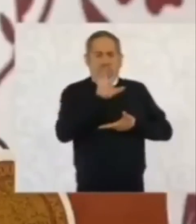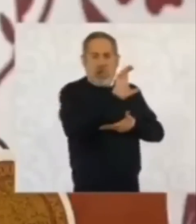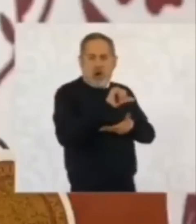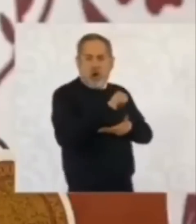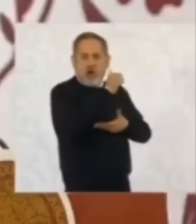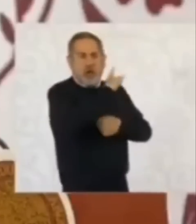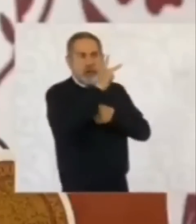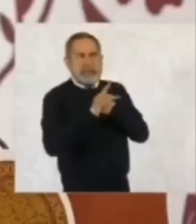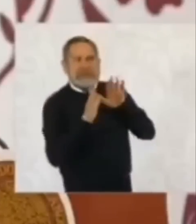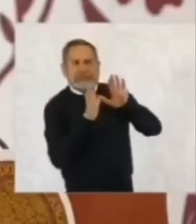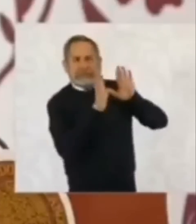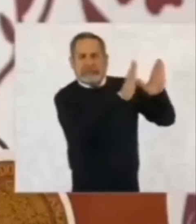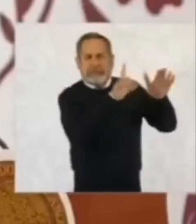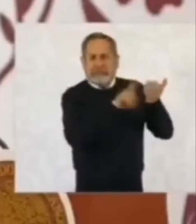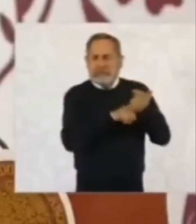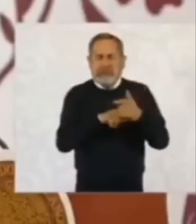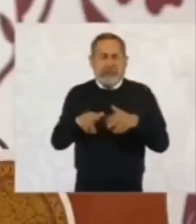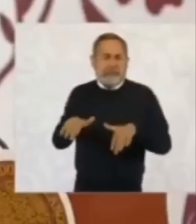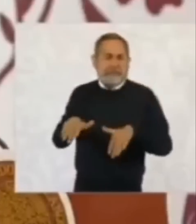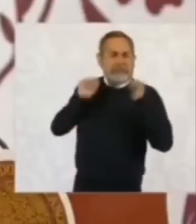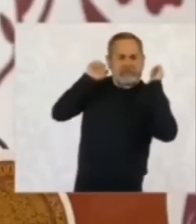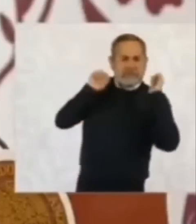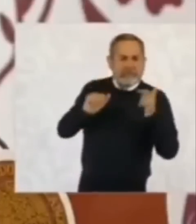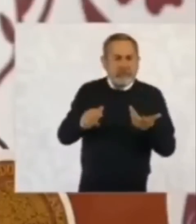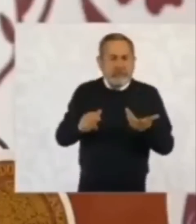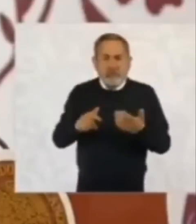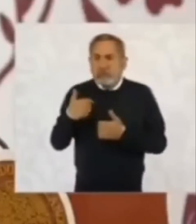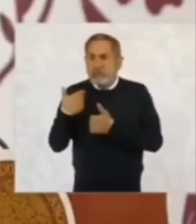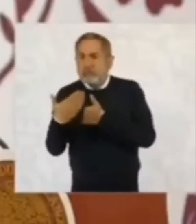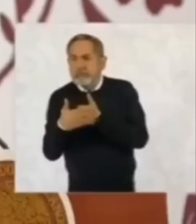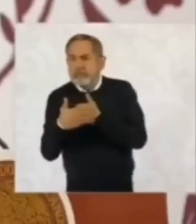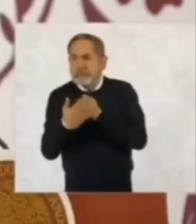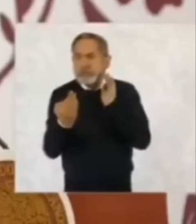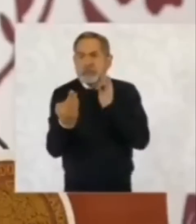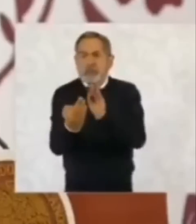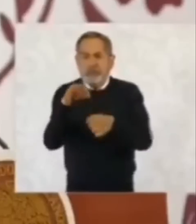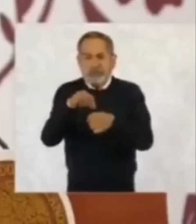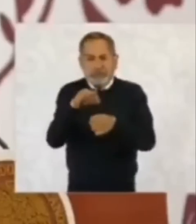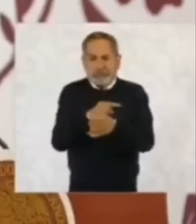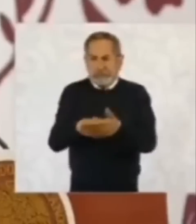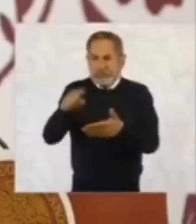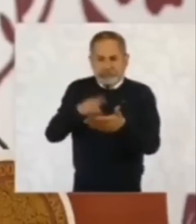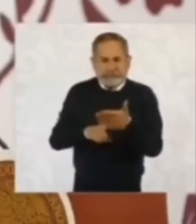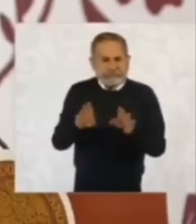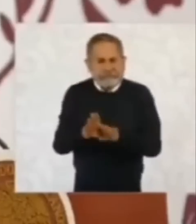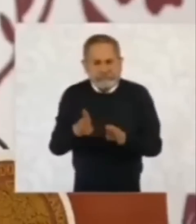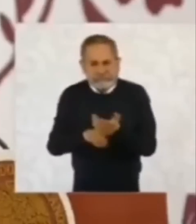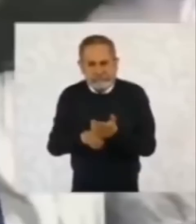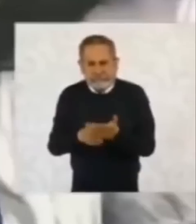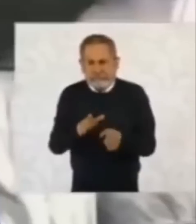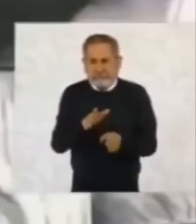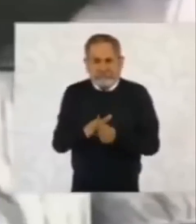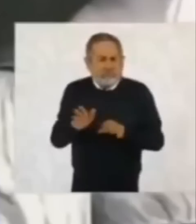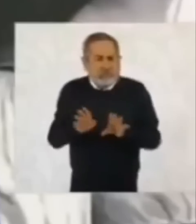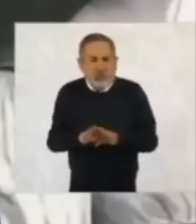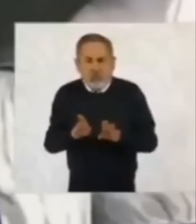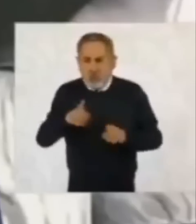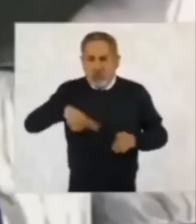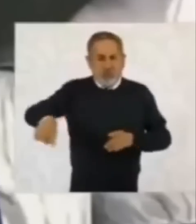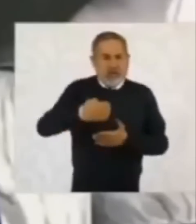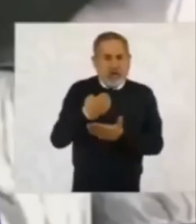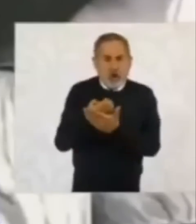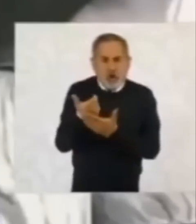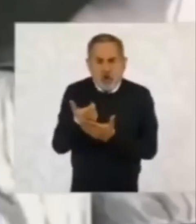pero no se debió al hecho de que iba a haber elecciones, sino de la situación de la